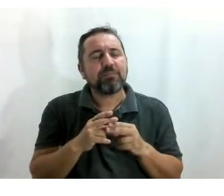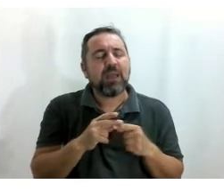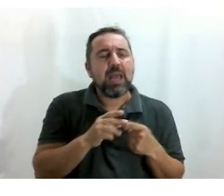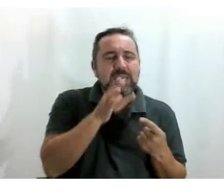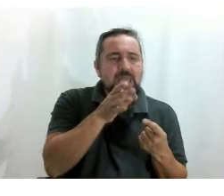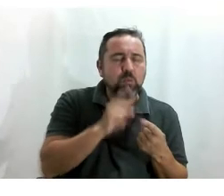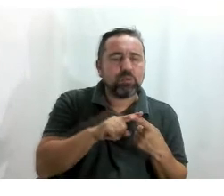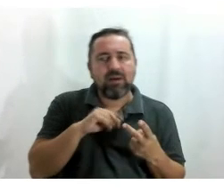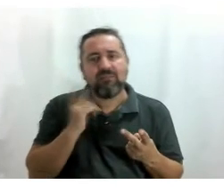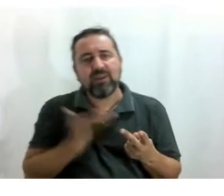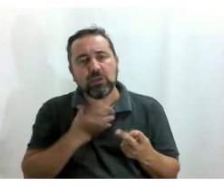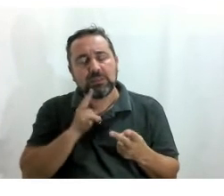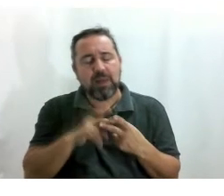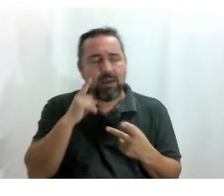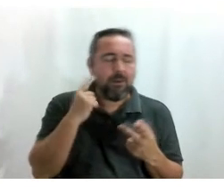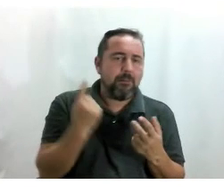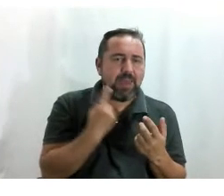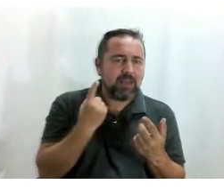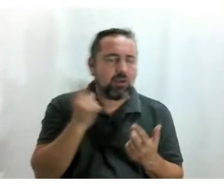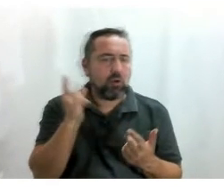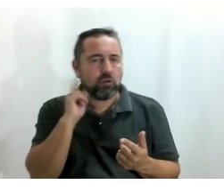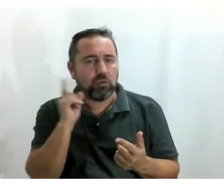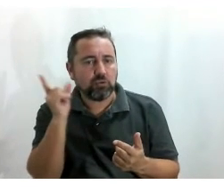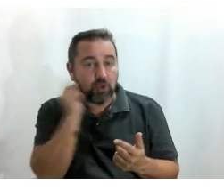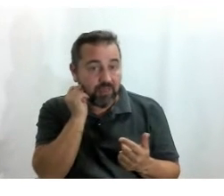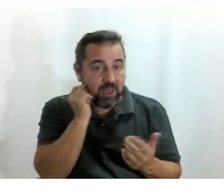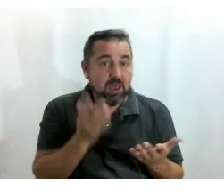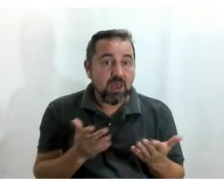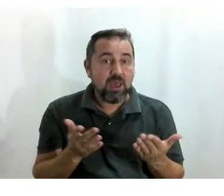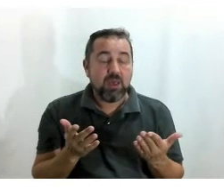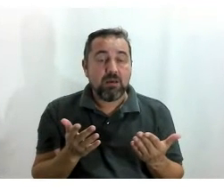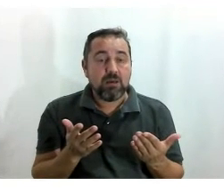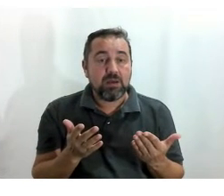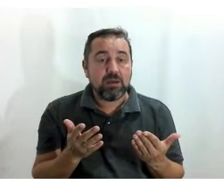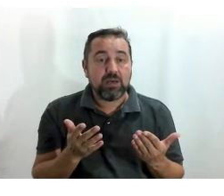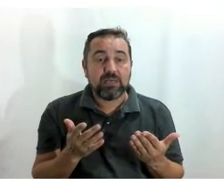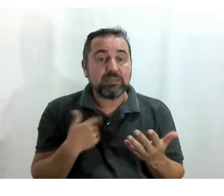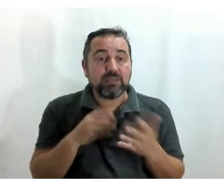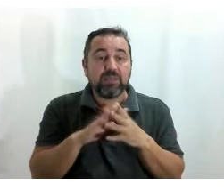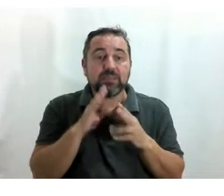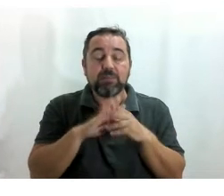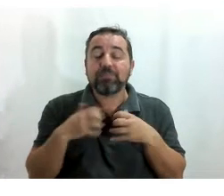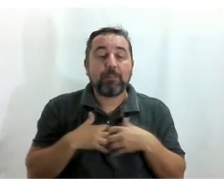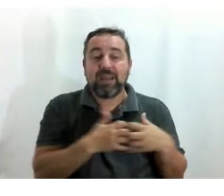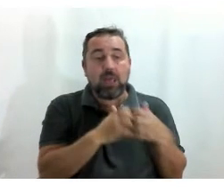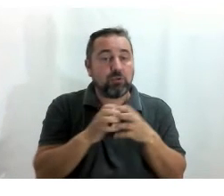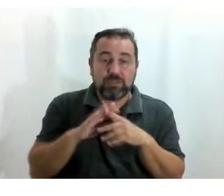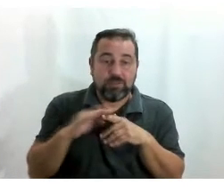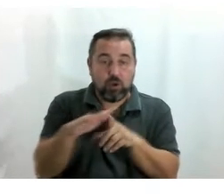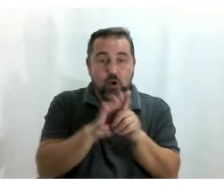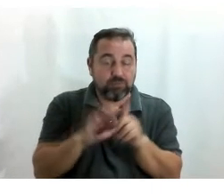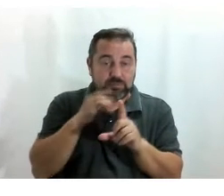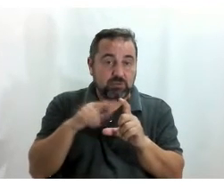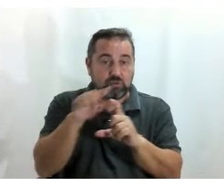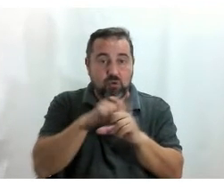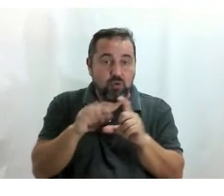causa-efecto vértigo-sordera? Claro, en definitiva, el aparato vestibular está localizado en el mismo órgano,